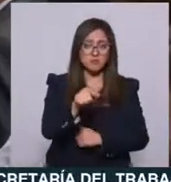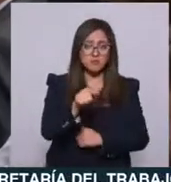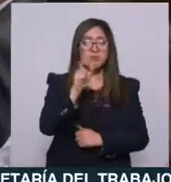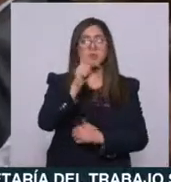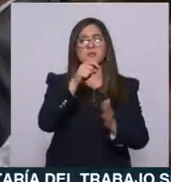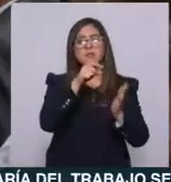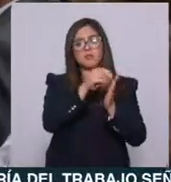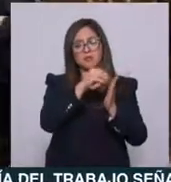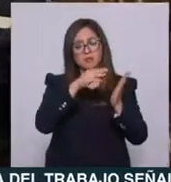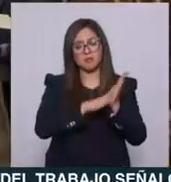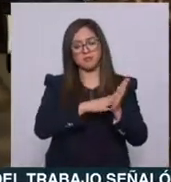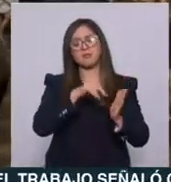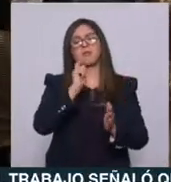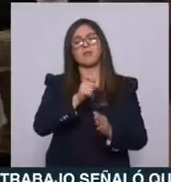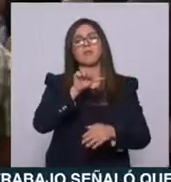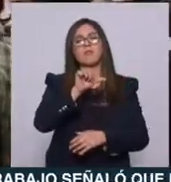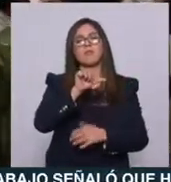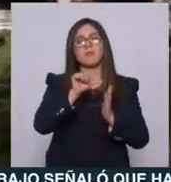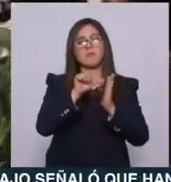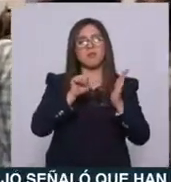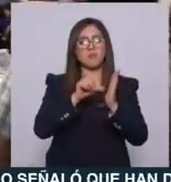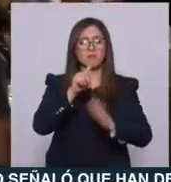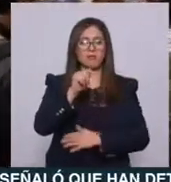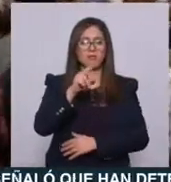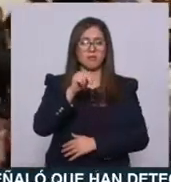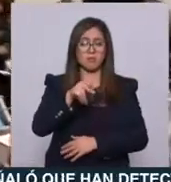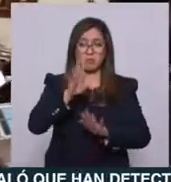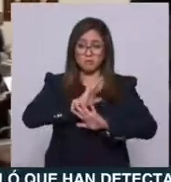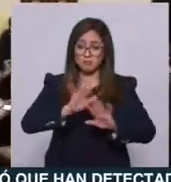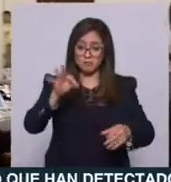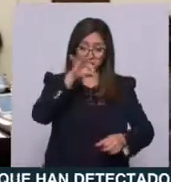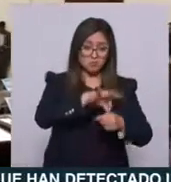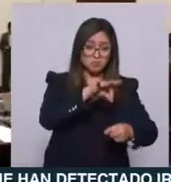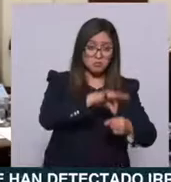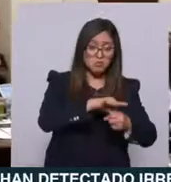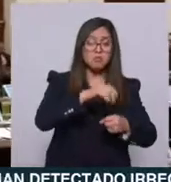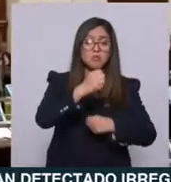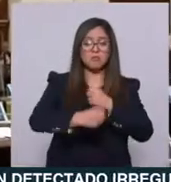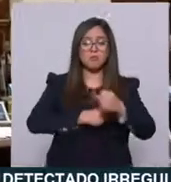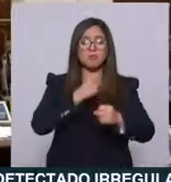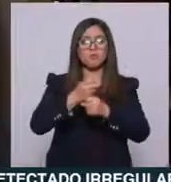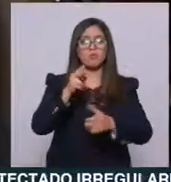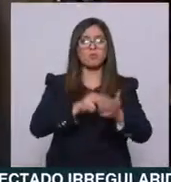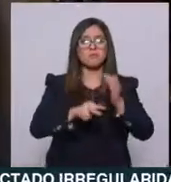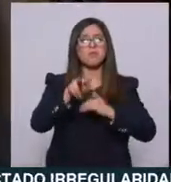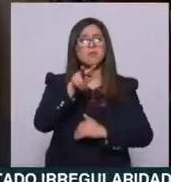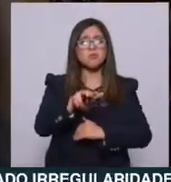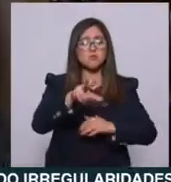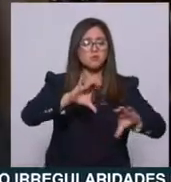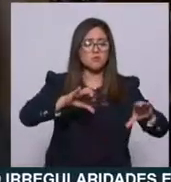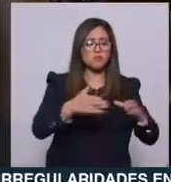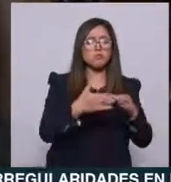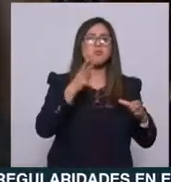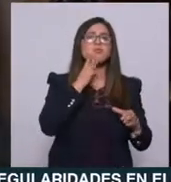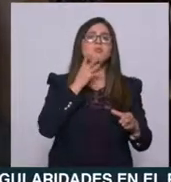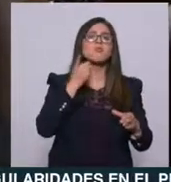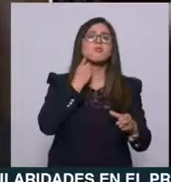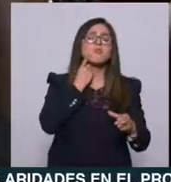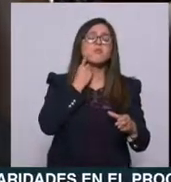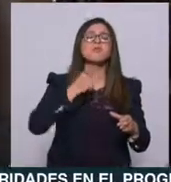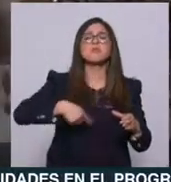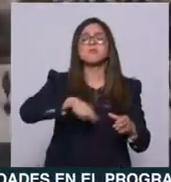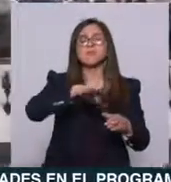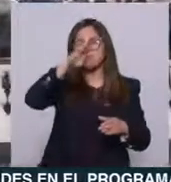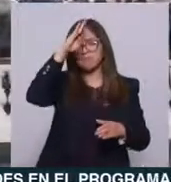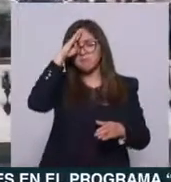22º artículo transitorio que, una vez concluido el proceso electoral correspondiente a 2018, el Congreso de la Ciudad de México deberá iniciar el